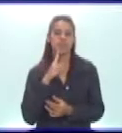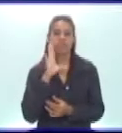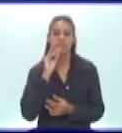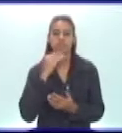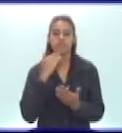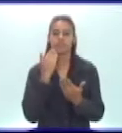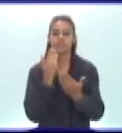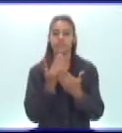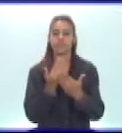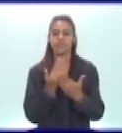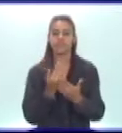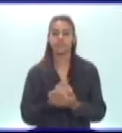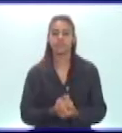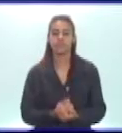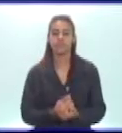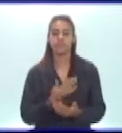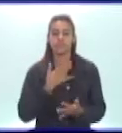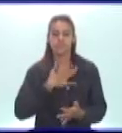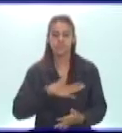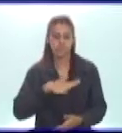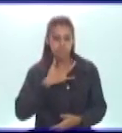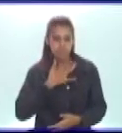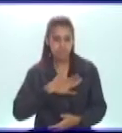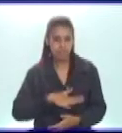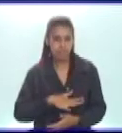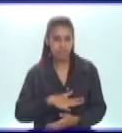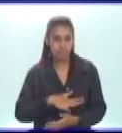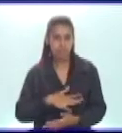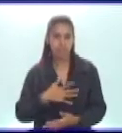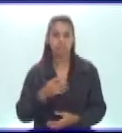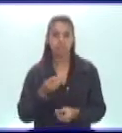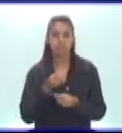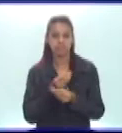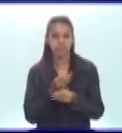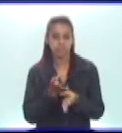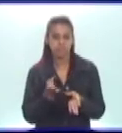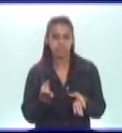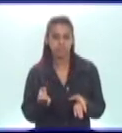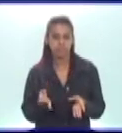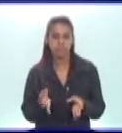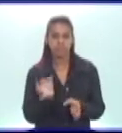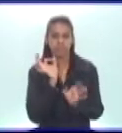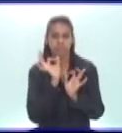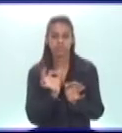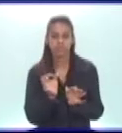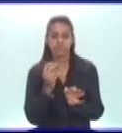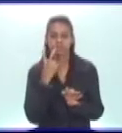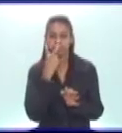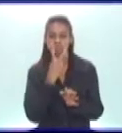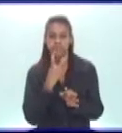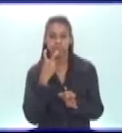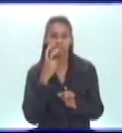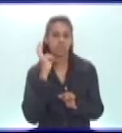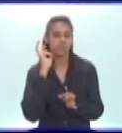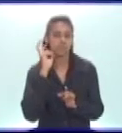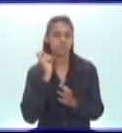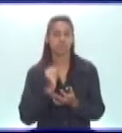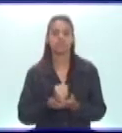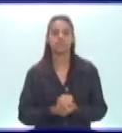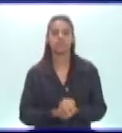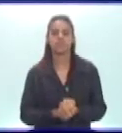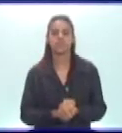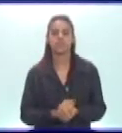frente, despacio, de forma clara, con una correcta pronunciación de los sonidos,